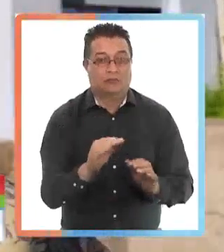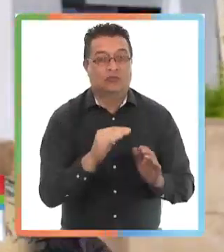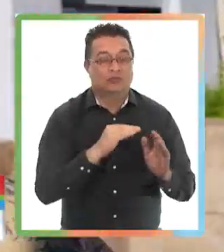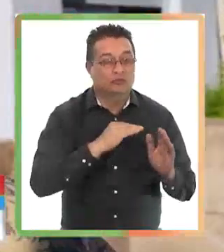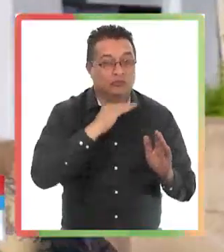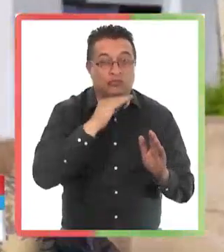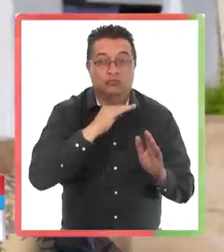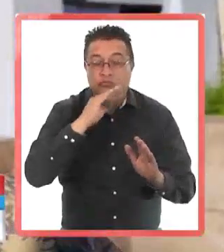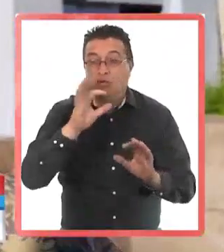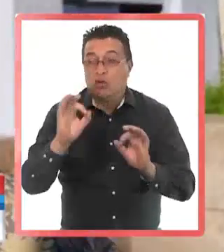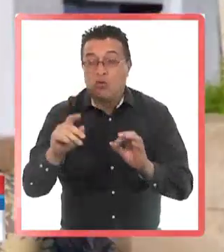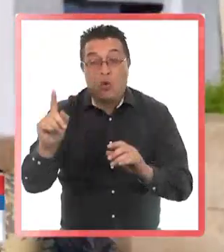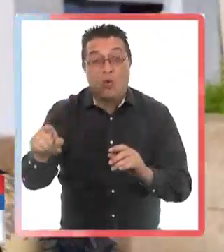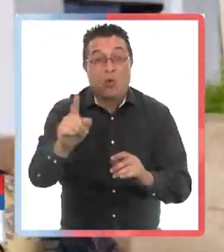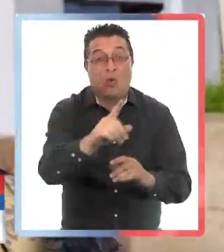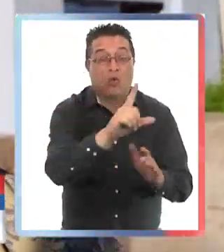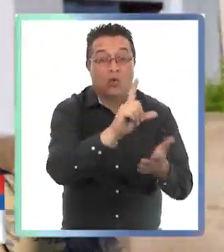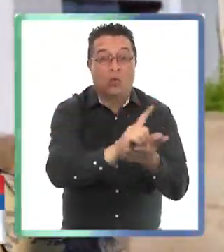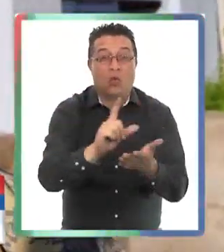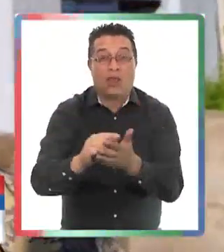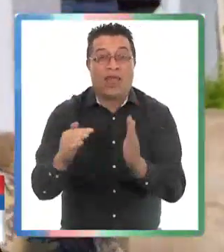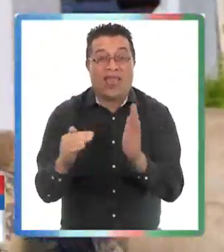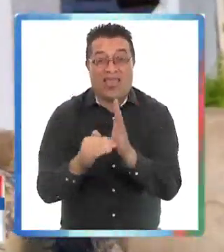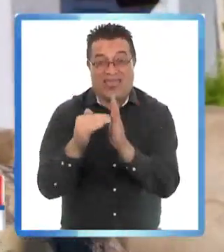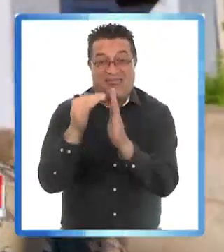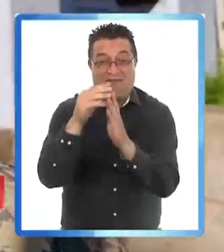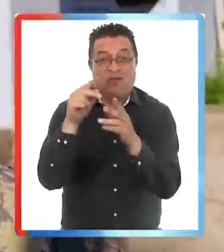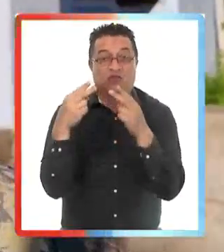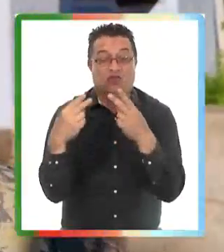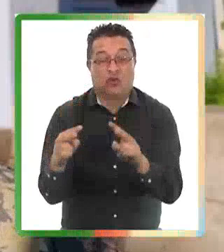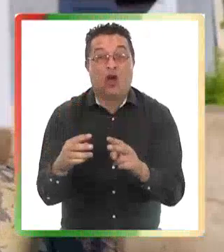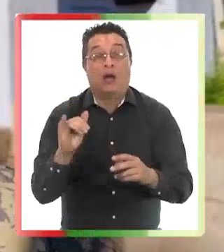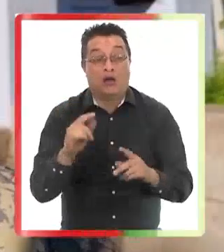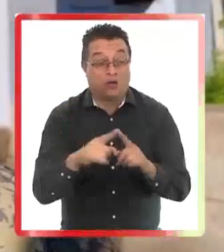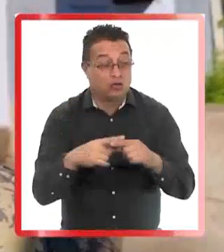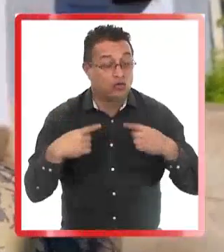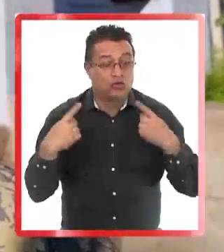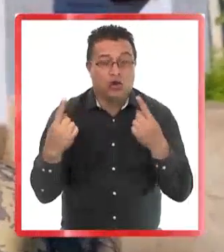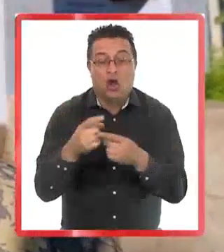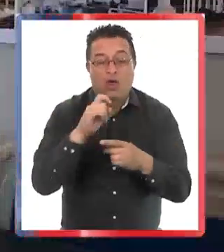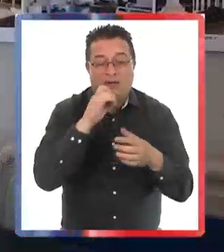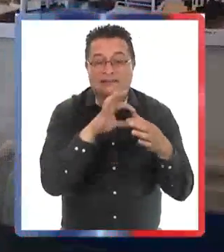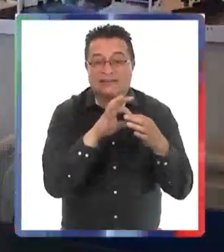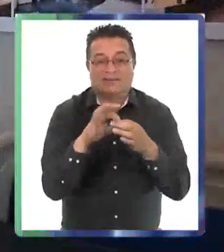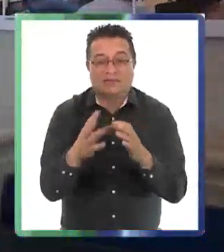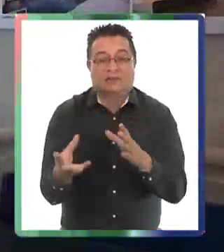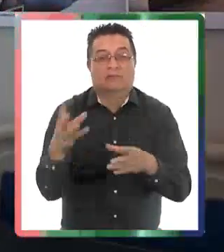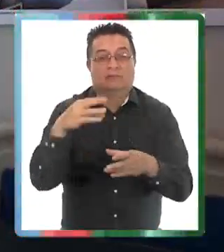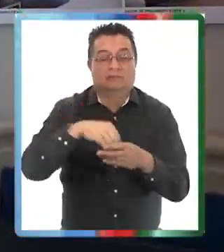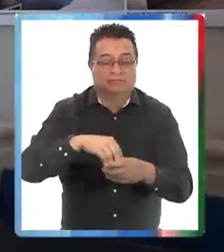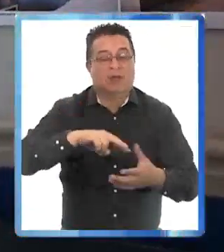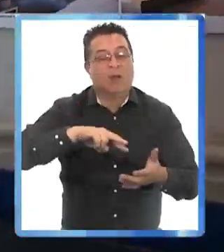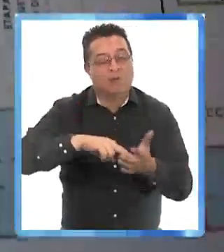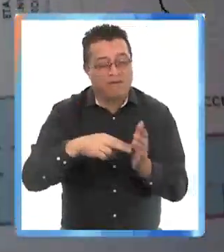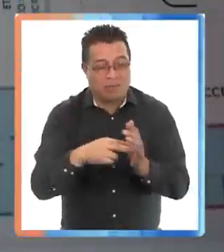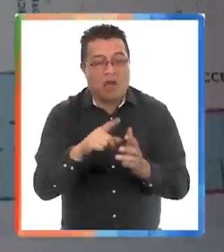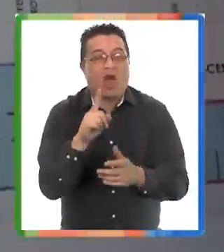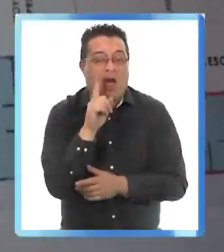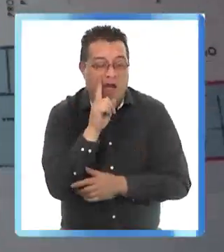de ocupar alguna de las zonas del edificio propiamente tal, con todo lo que significa, con todas